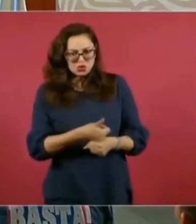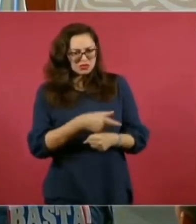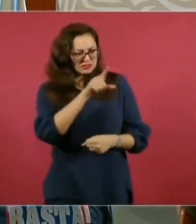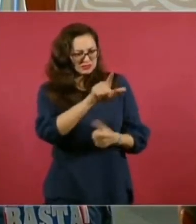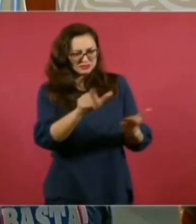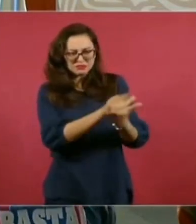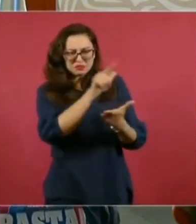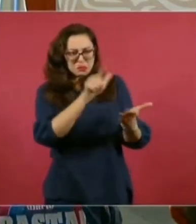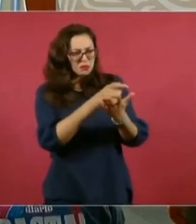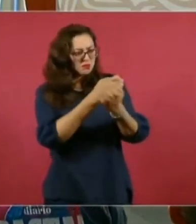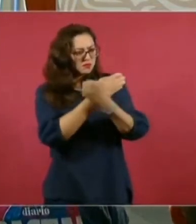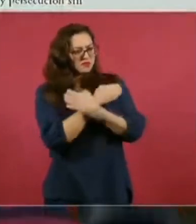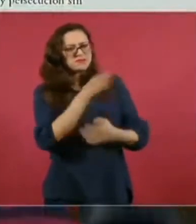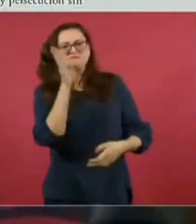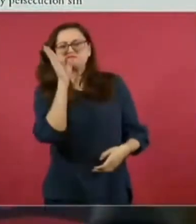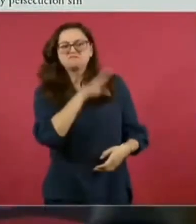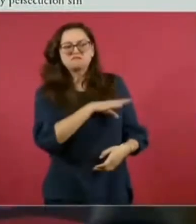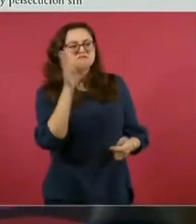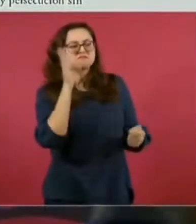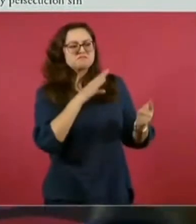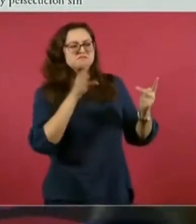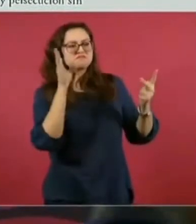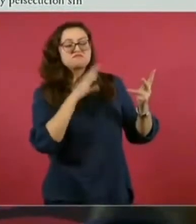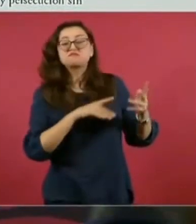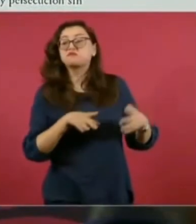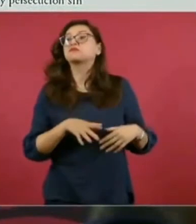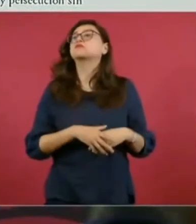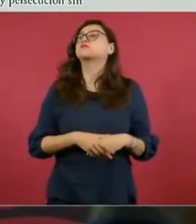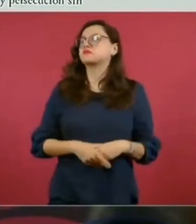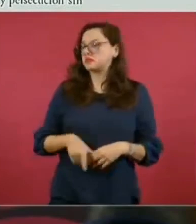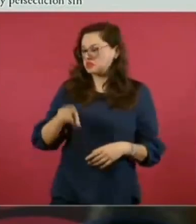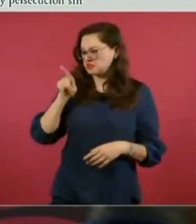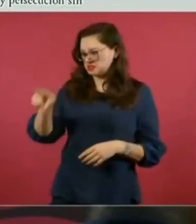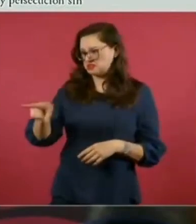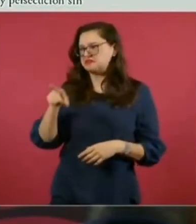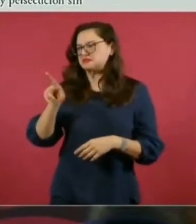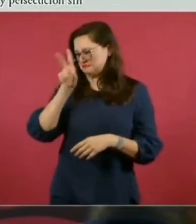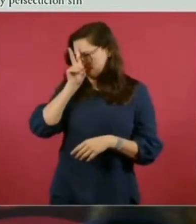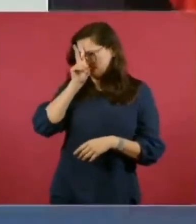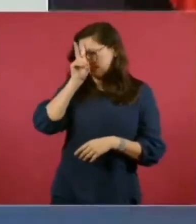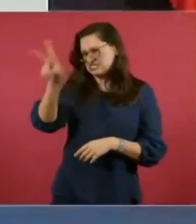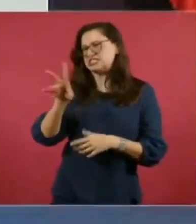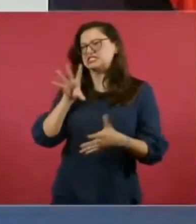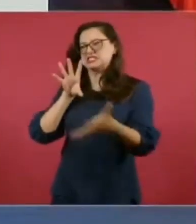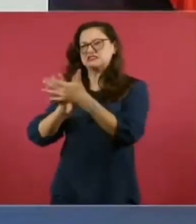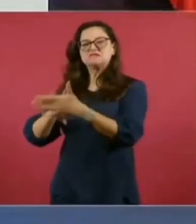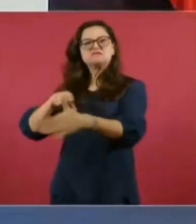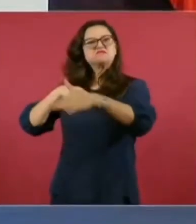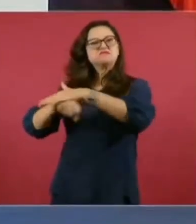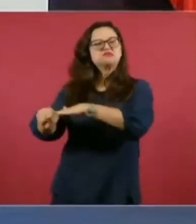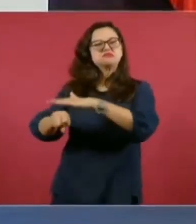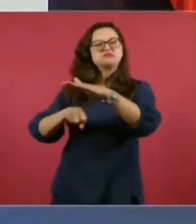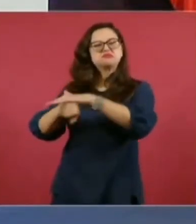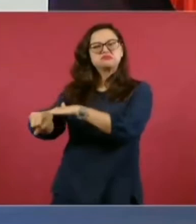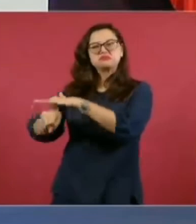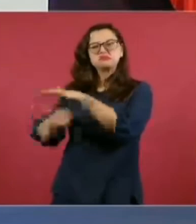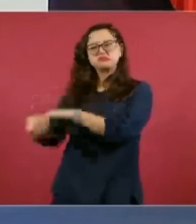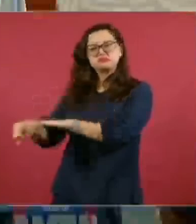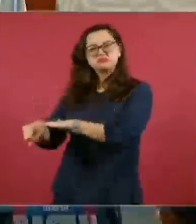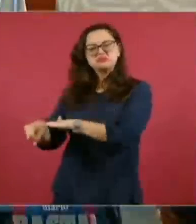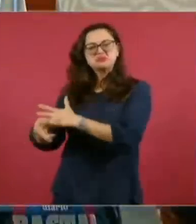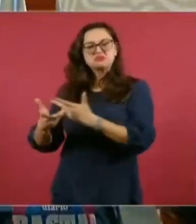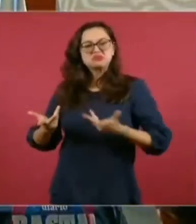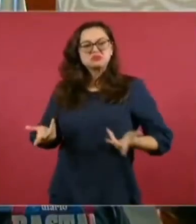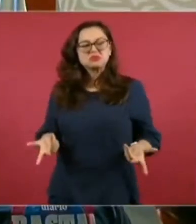mal llamada reforma educativa, acusados de lavado de dinero, encarcelados en